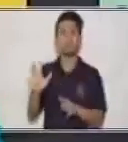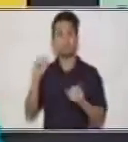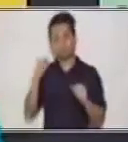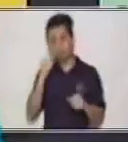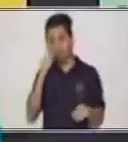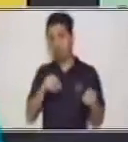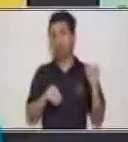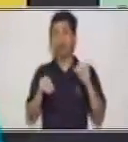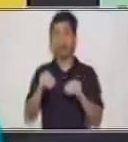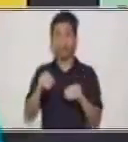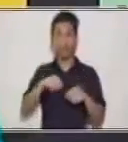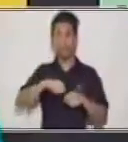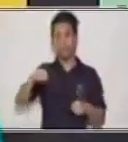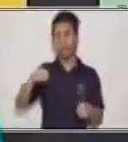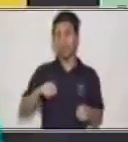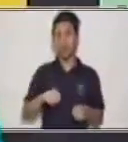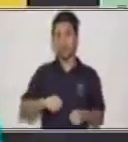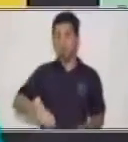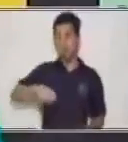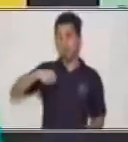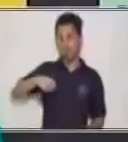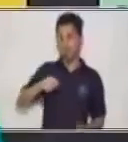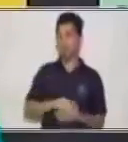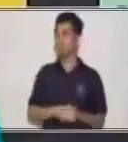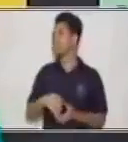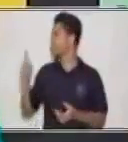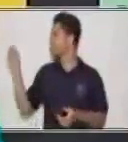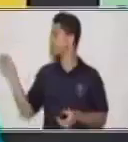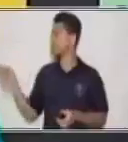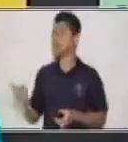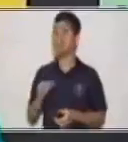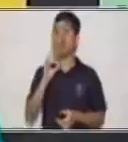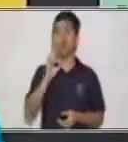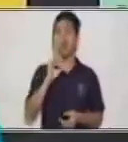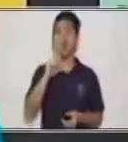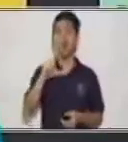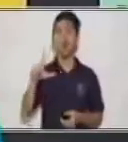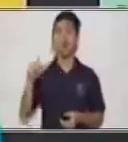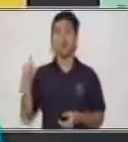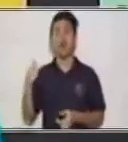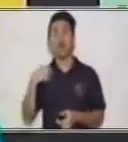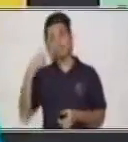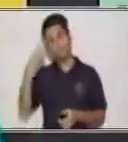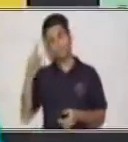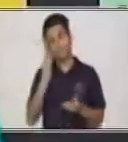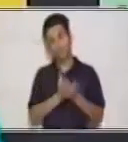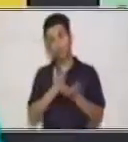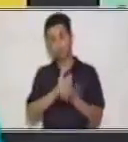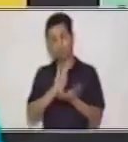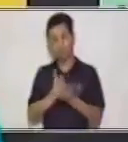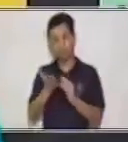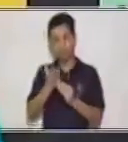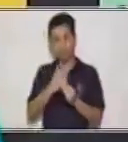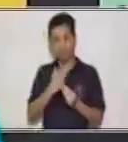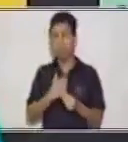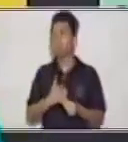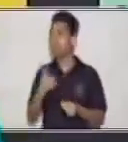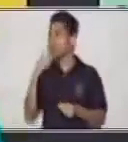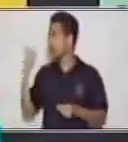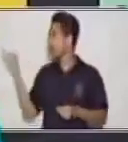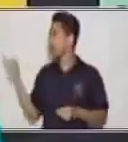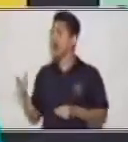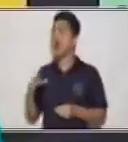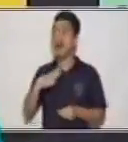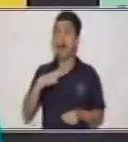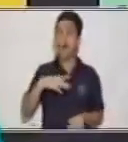la medida de la cubeta. En las ollas que utilizamos en casa para cocinar, hay ollas de vasos o